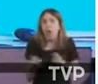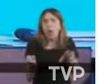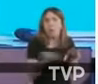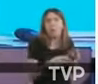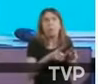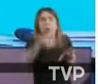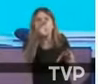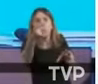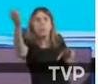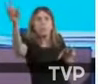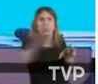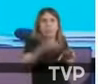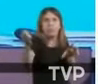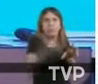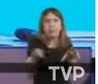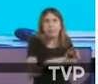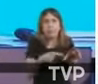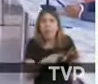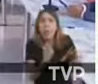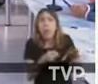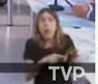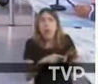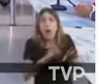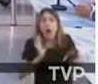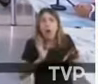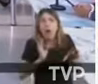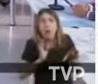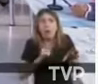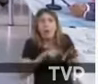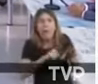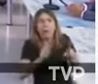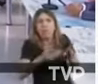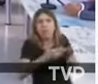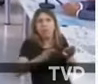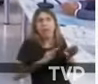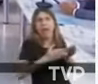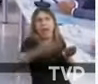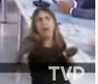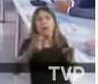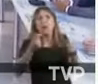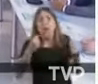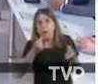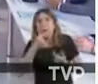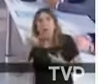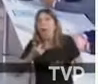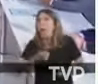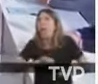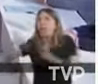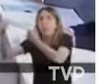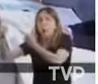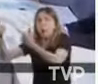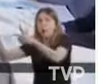es genuino, lo que permanece para el mediano y largo plazo es eso, es lo que entra por superávit comercial. Esa es la única caja que